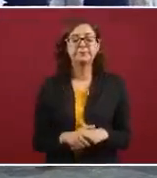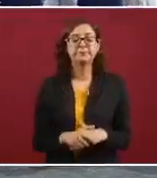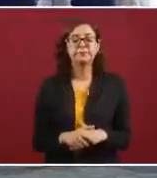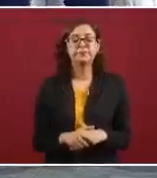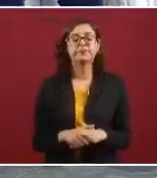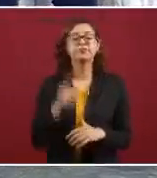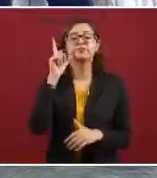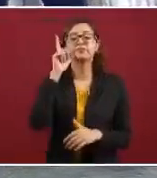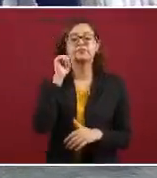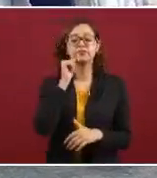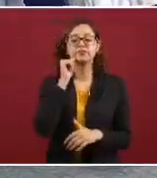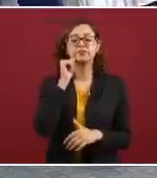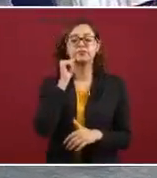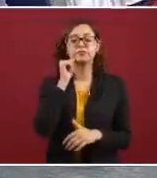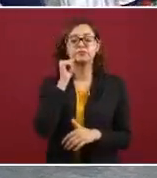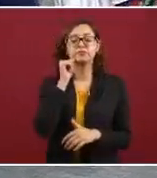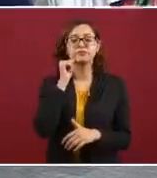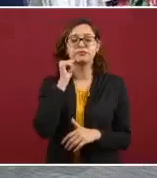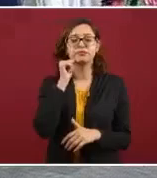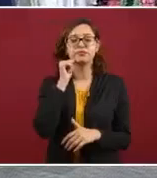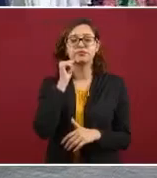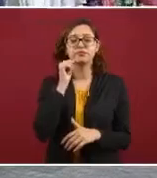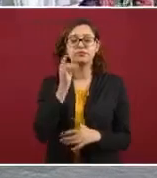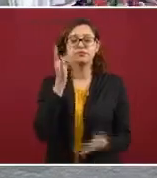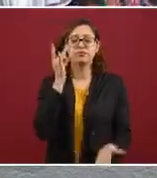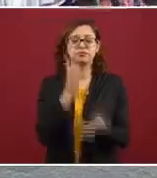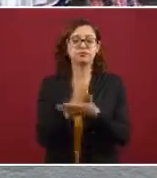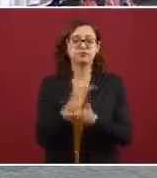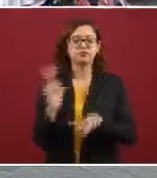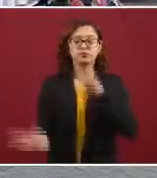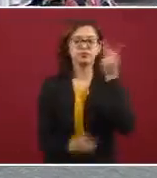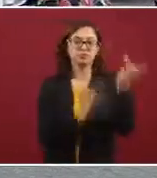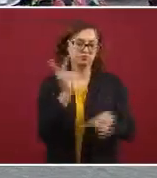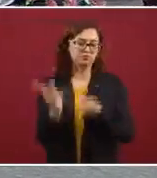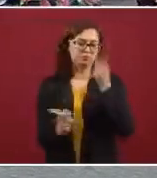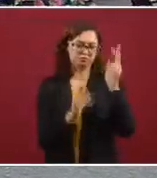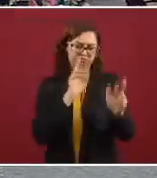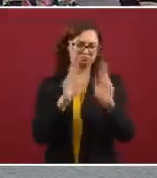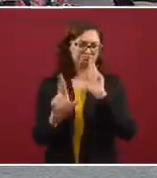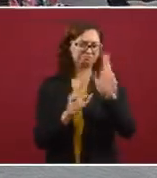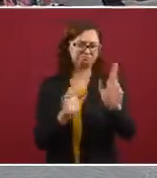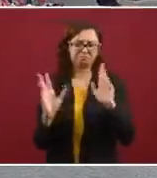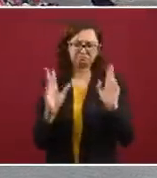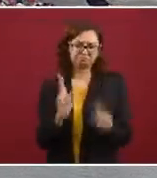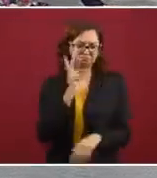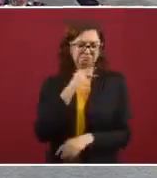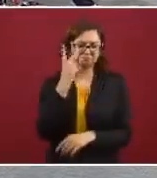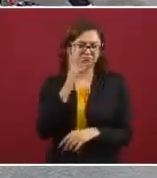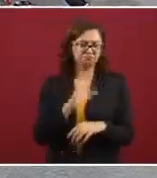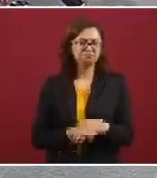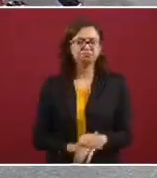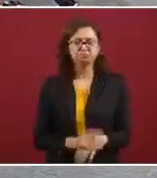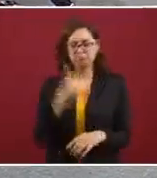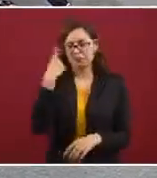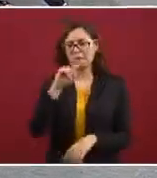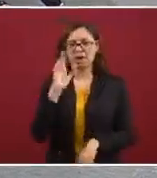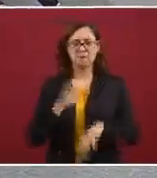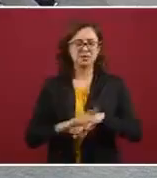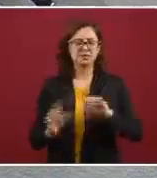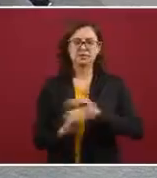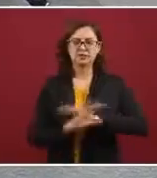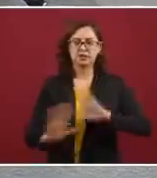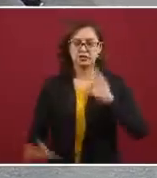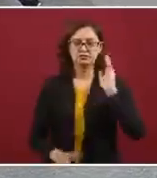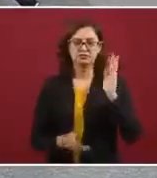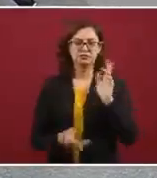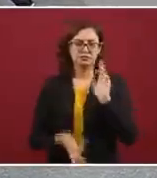va a ser mañana solo preguntas y respuestas, si les parece, para desahogar bien el